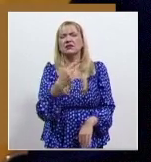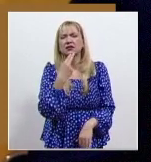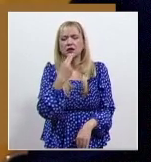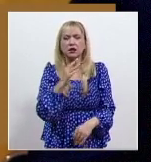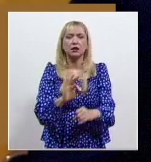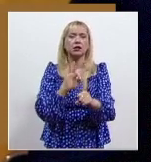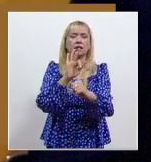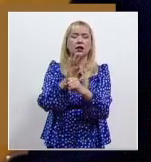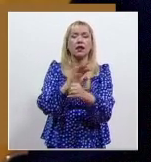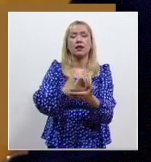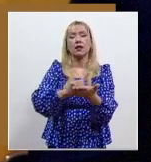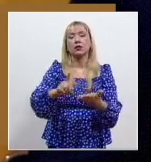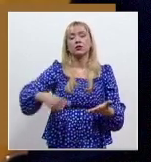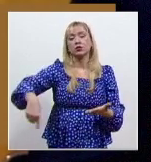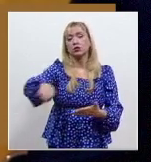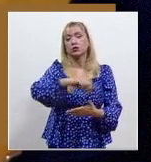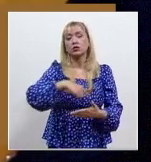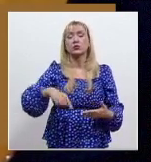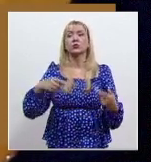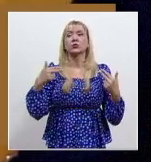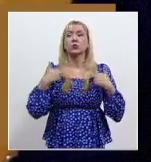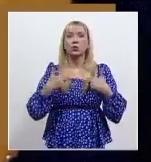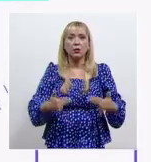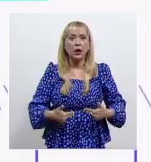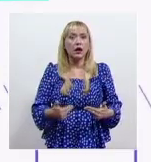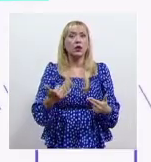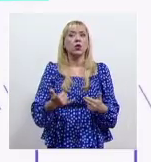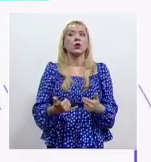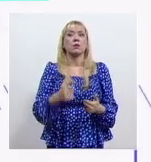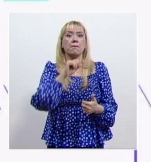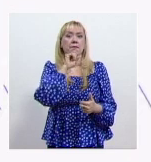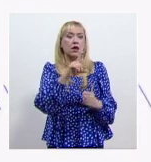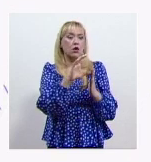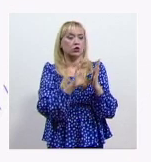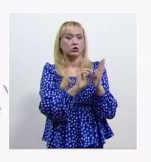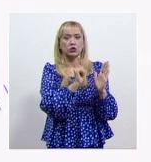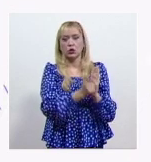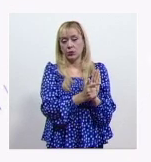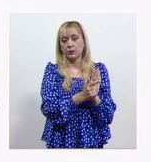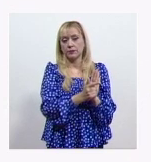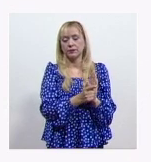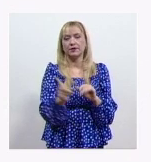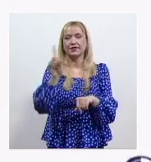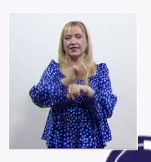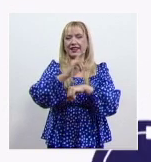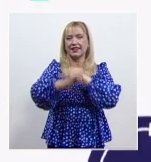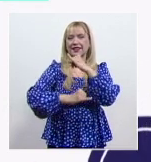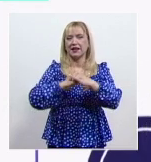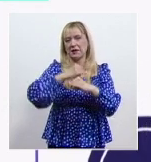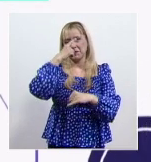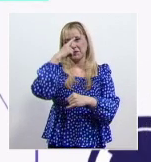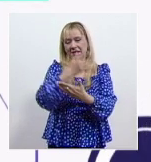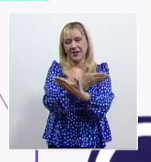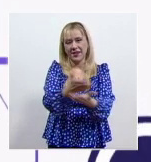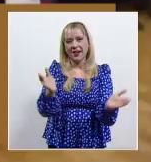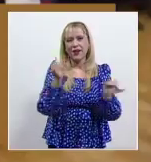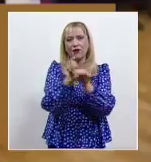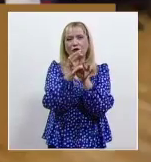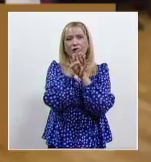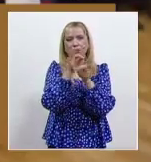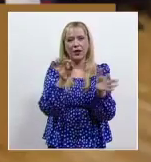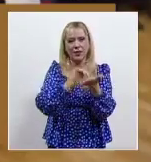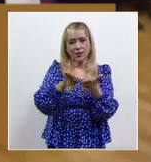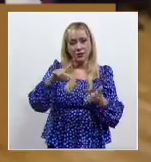defensa de los derechos humanos, para la defensa de la Constitución? En el marco del Día Internacional del Derecho de Acceso Universal a la Información,